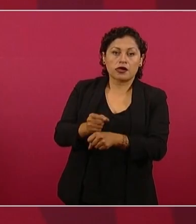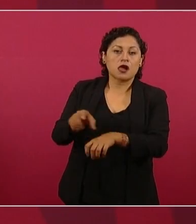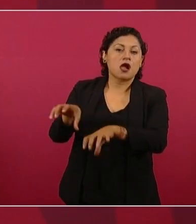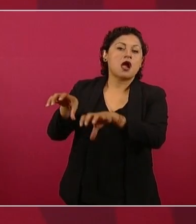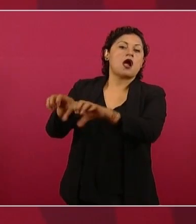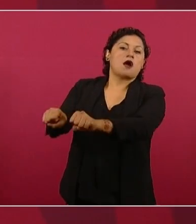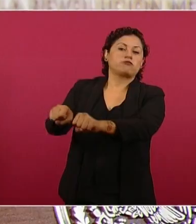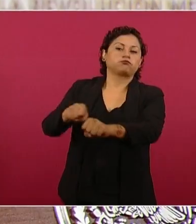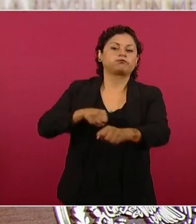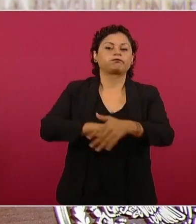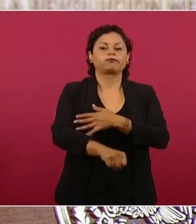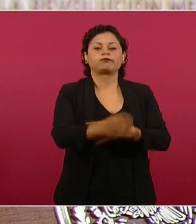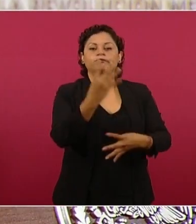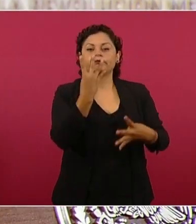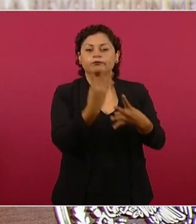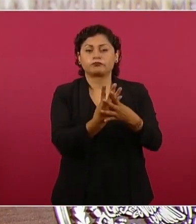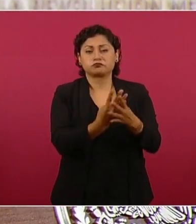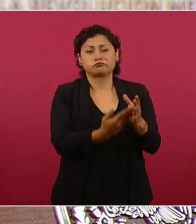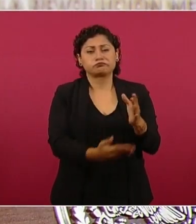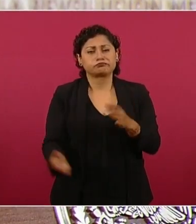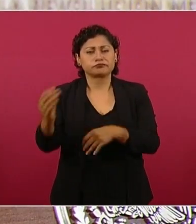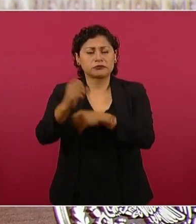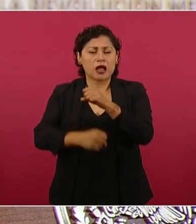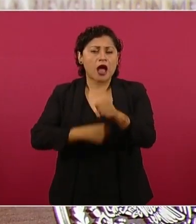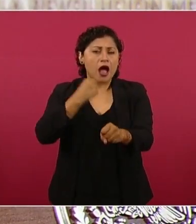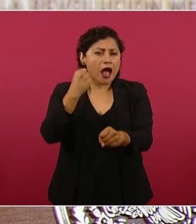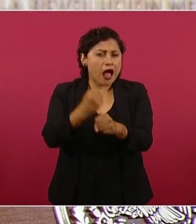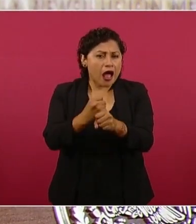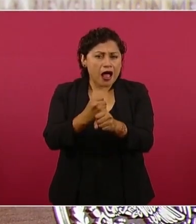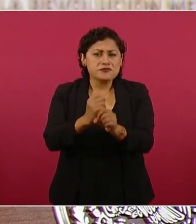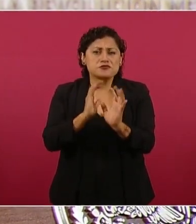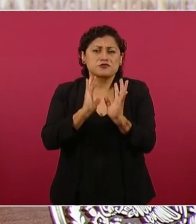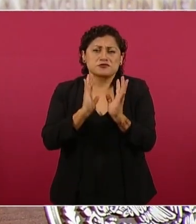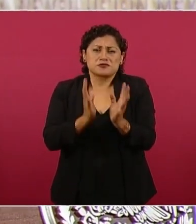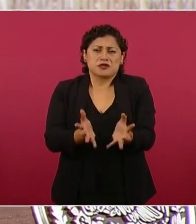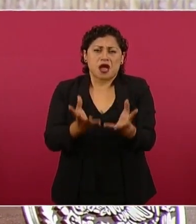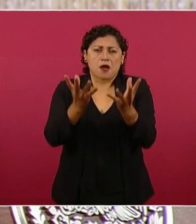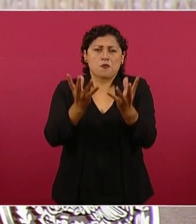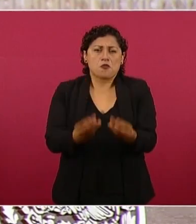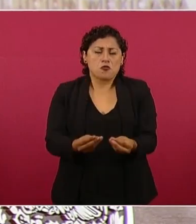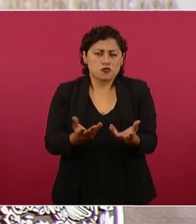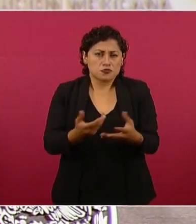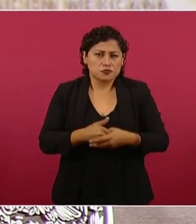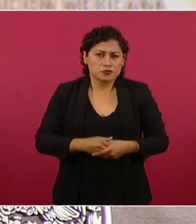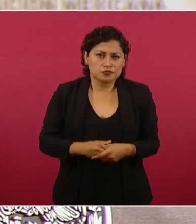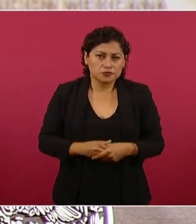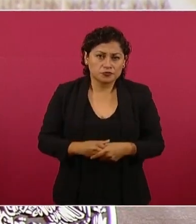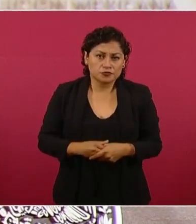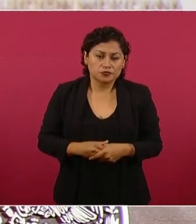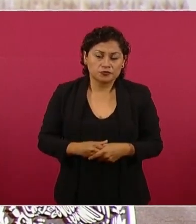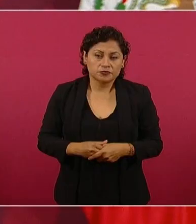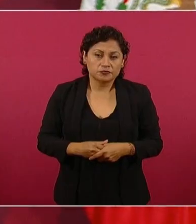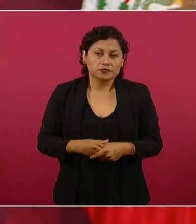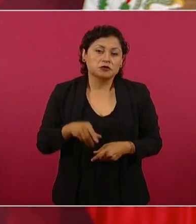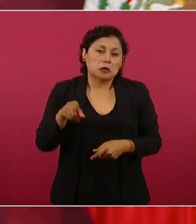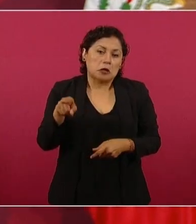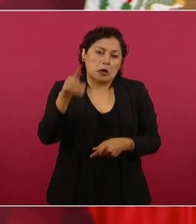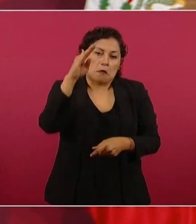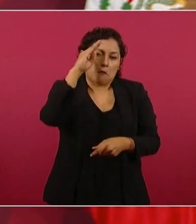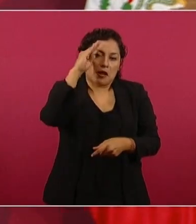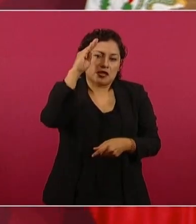Yo esperaba que la justicia en el Reino